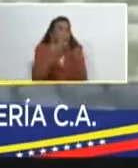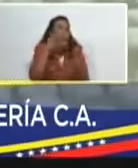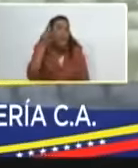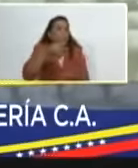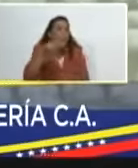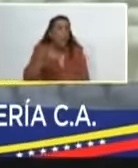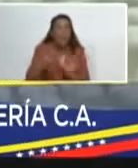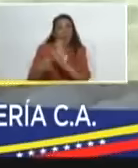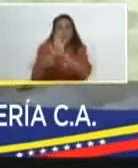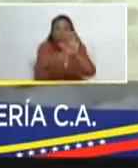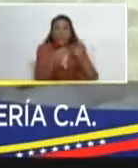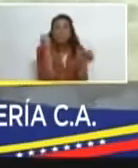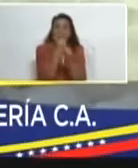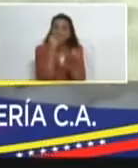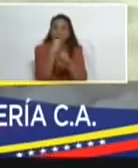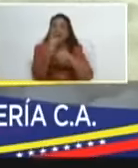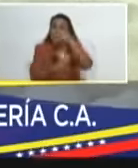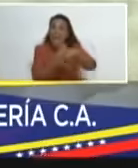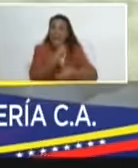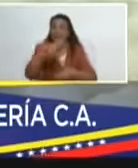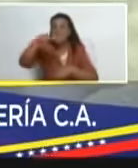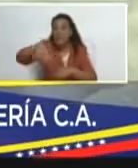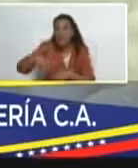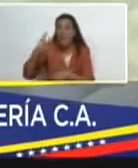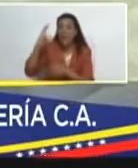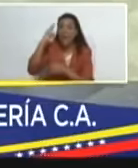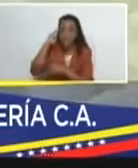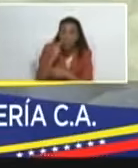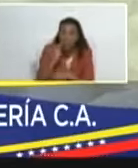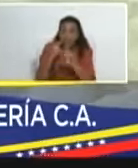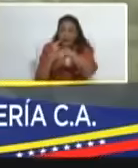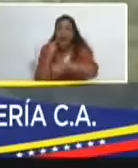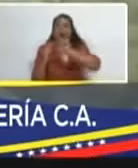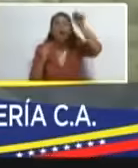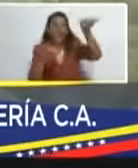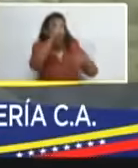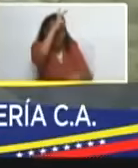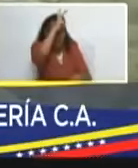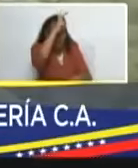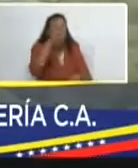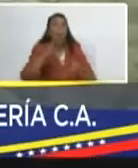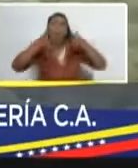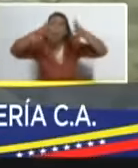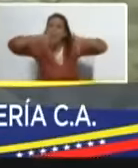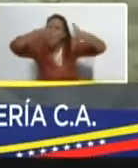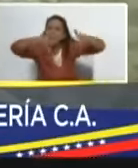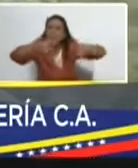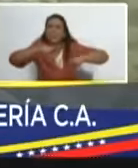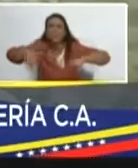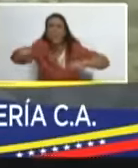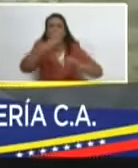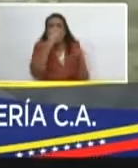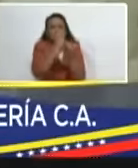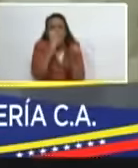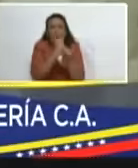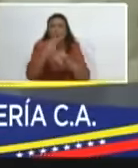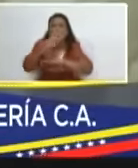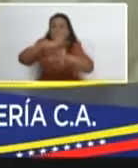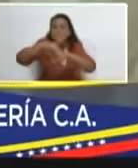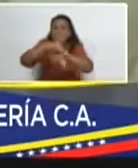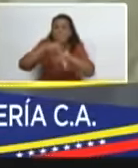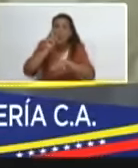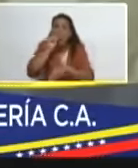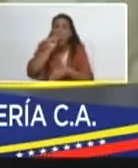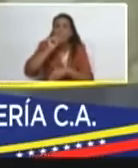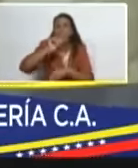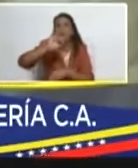la muestra de lo que también aquí estamos haciendo desde Falcón, bueno, con la orientación de nuestro hermano ministro Juan